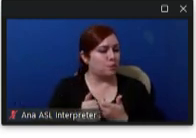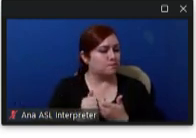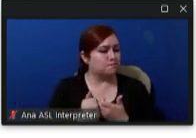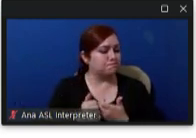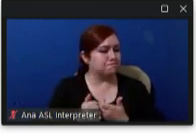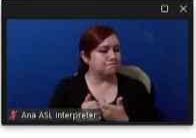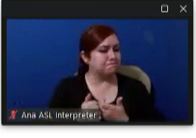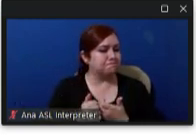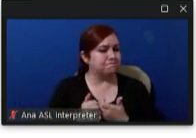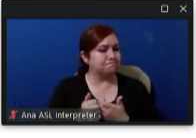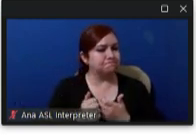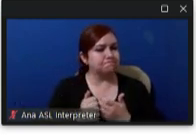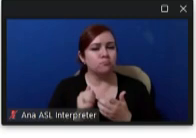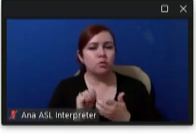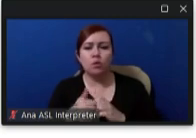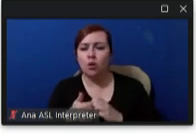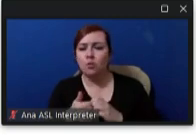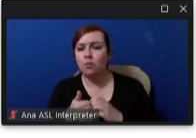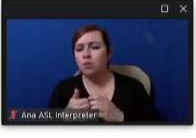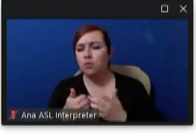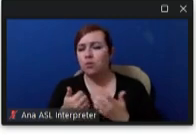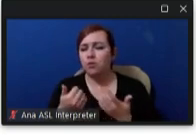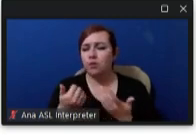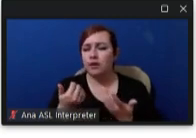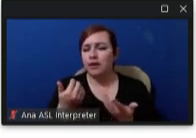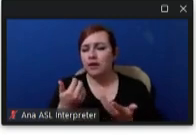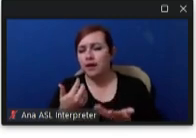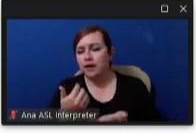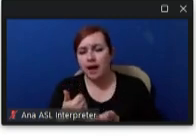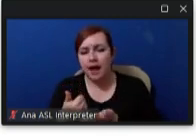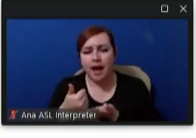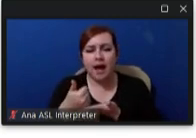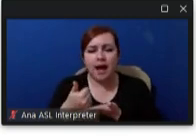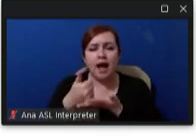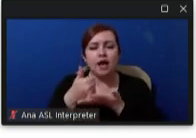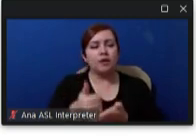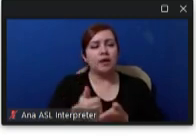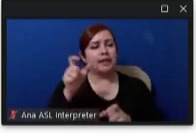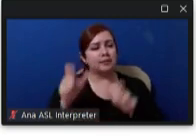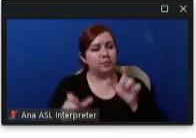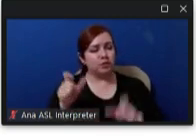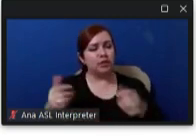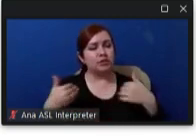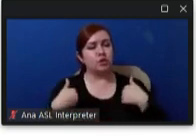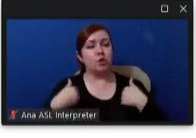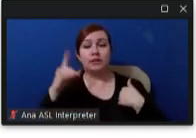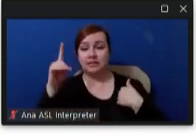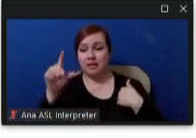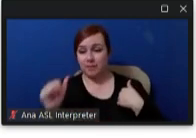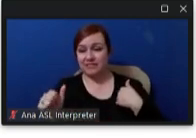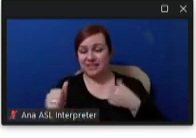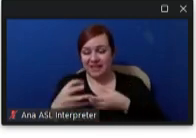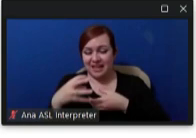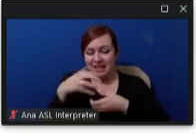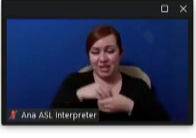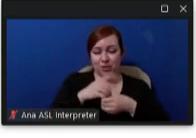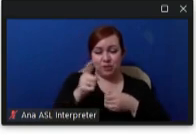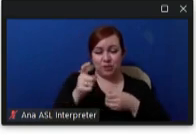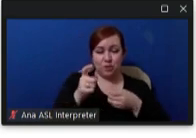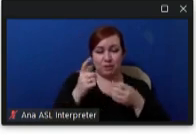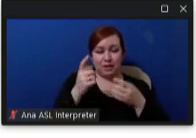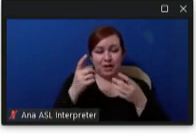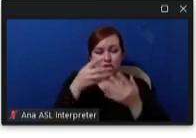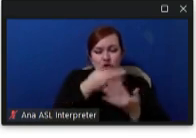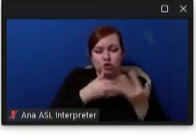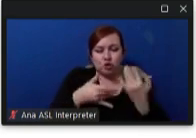con discapacidad en medio de una sociedad patriarcal. Es decir, es una pregunta muy general, pero así